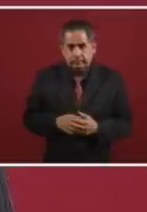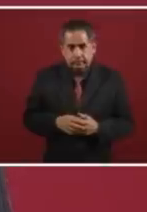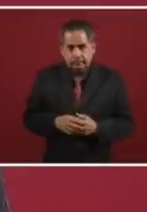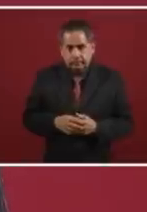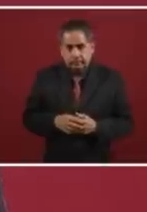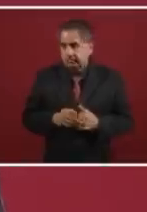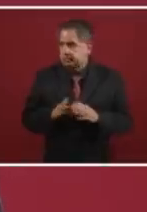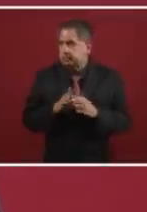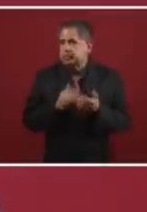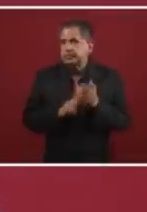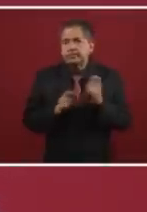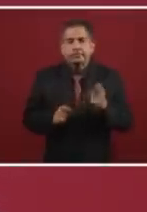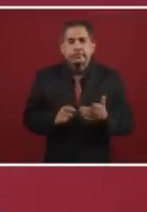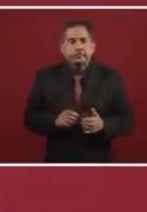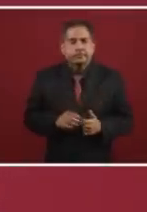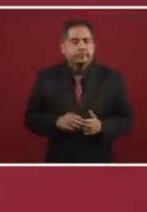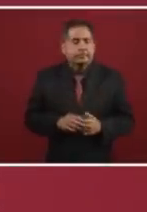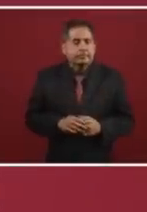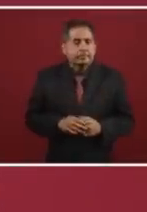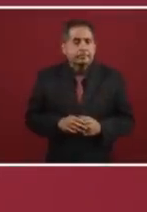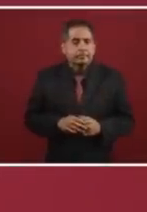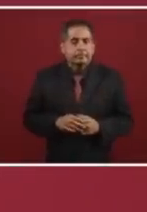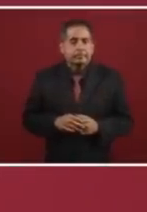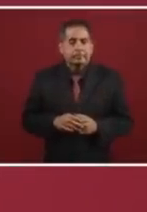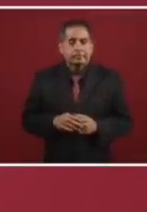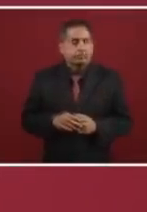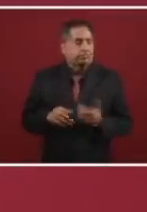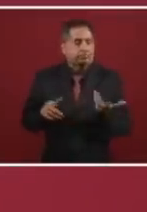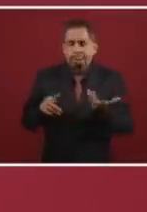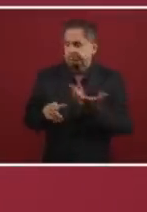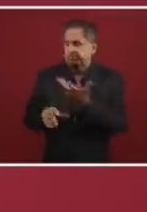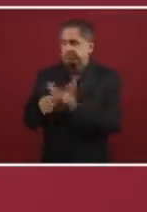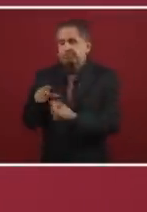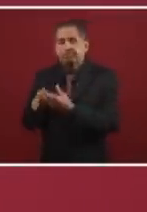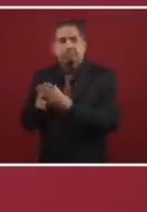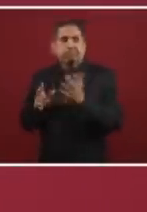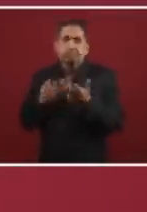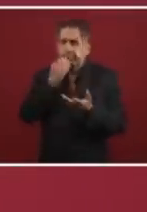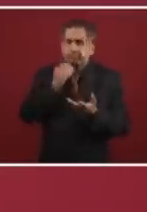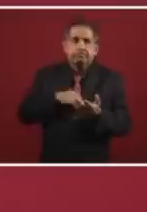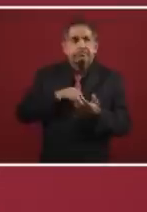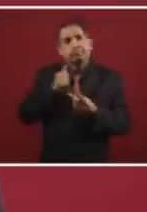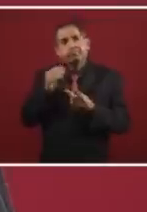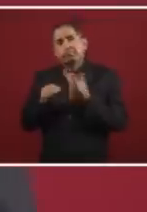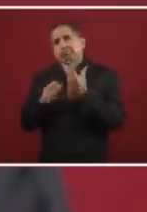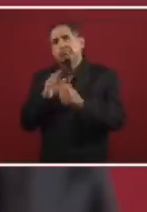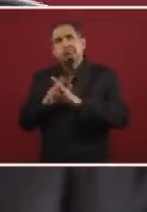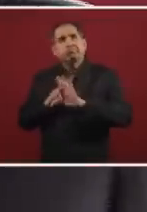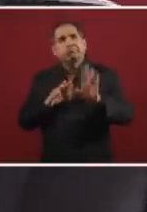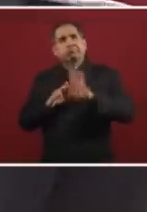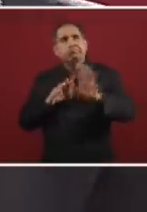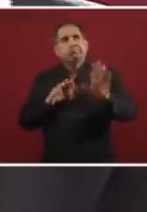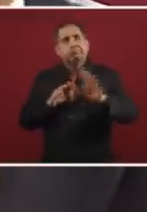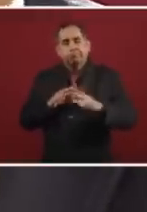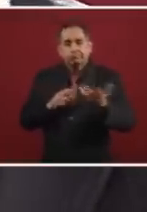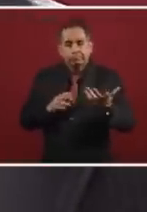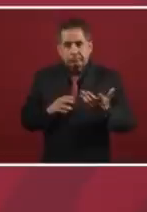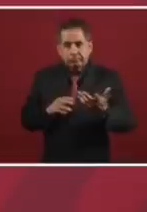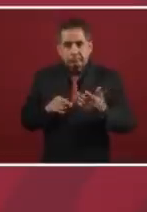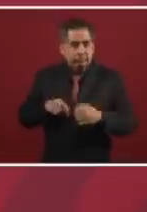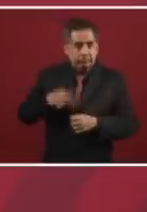cómo una salida una opción una alternativa para que méxico no